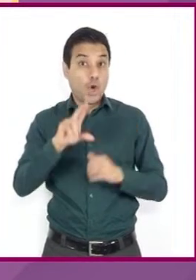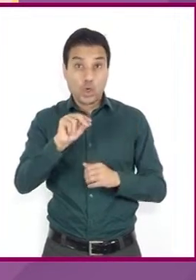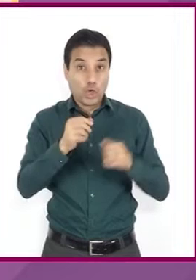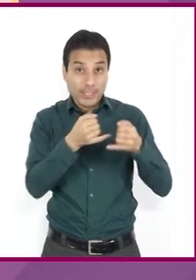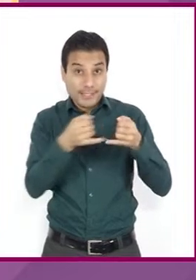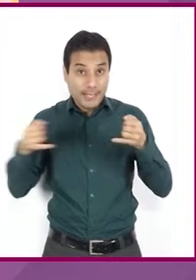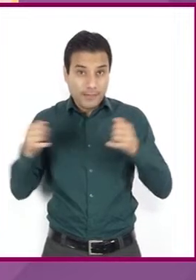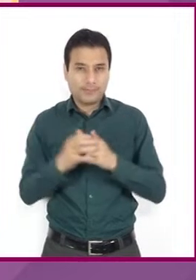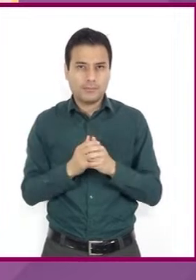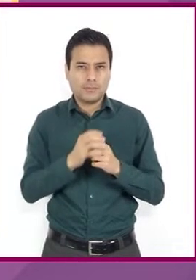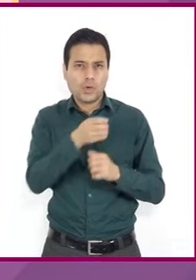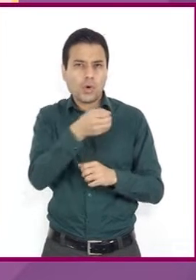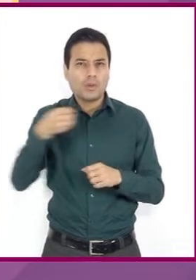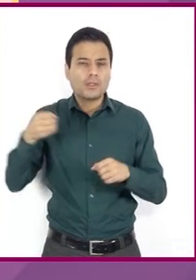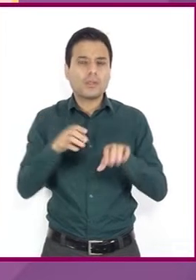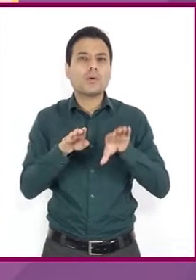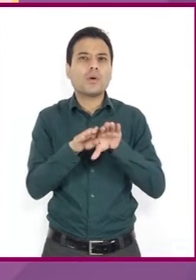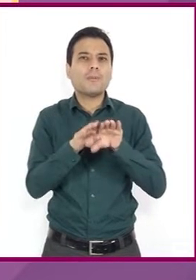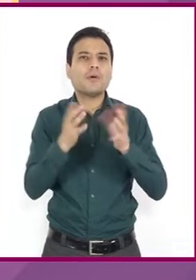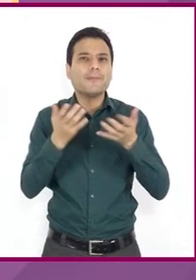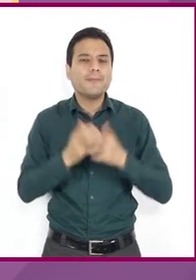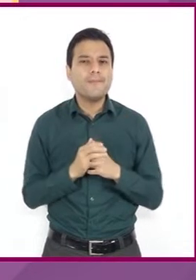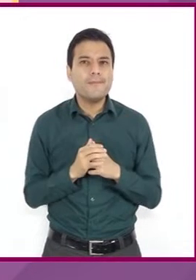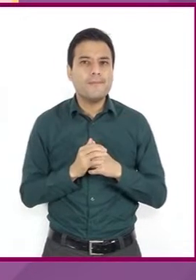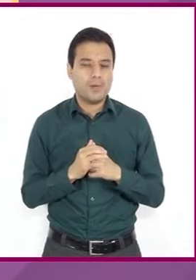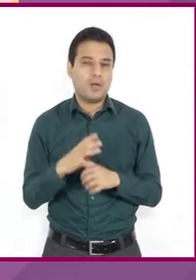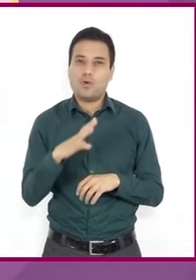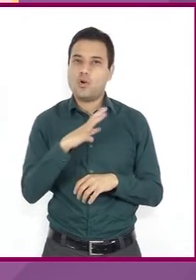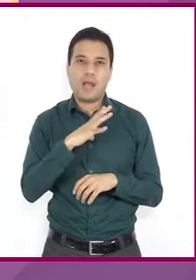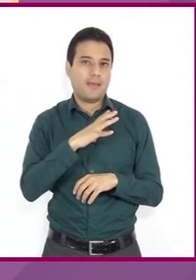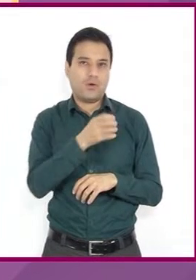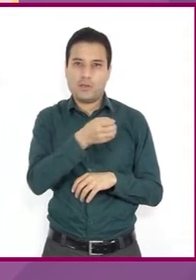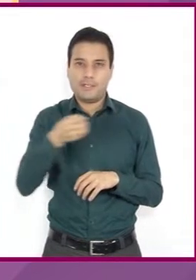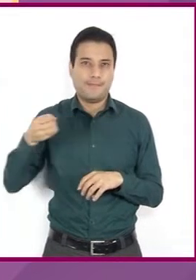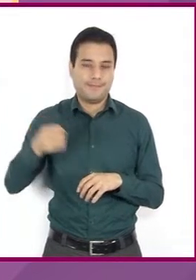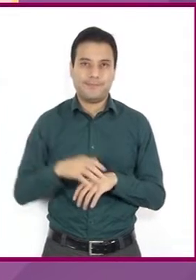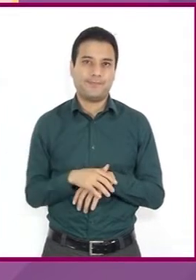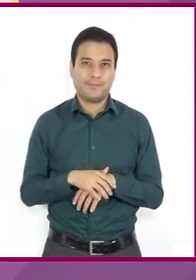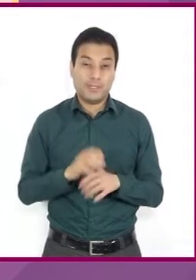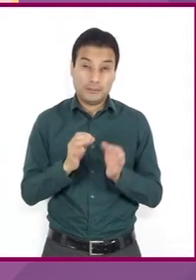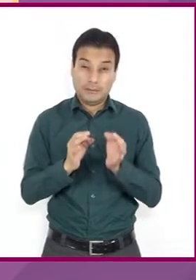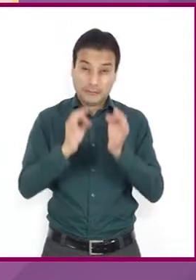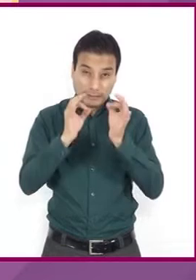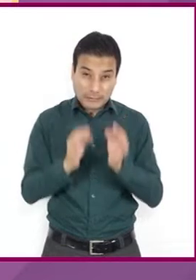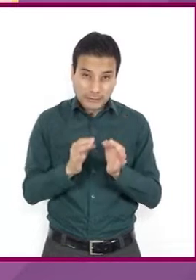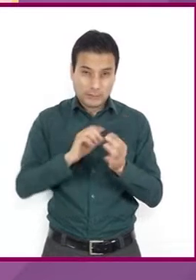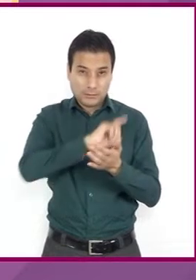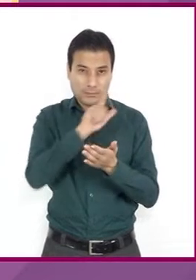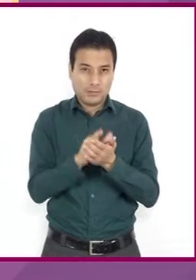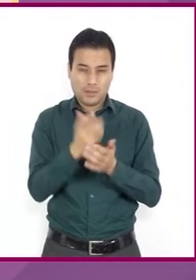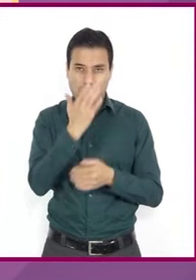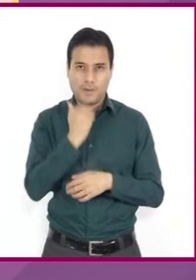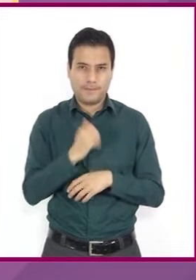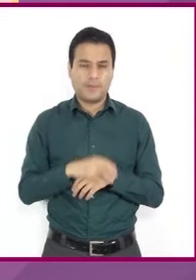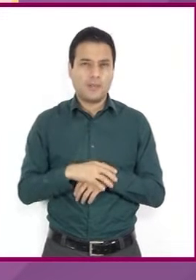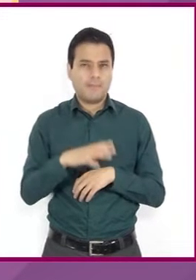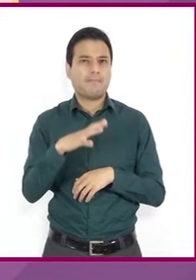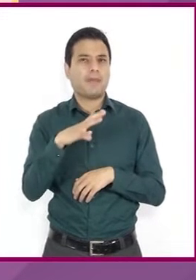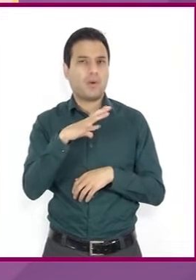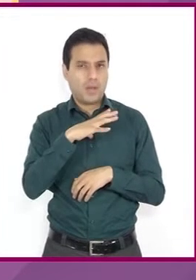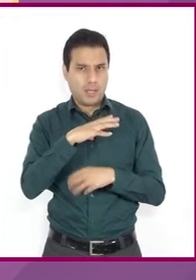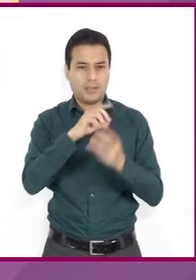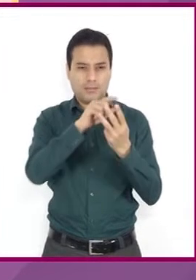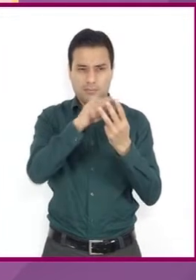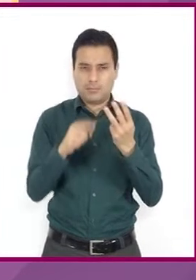la secuencia de orden cronológico no tiene un orden establecido, pero tiene las partes establecidas por